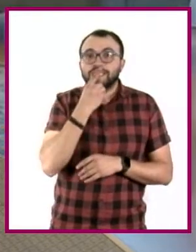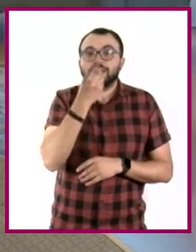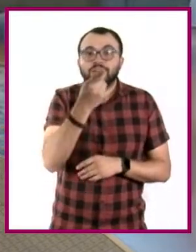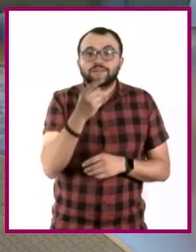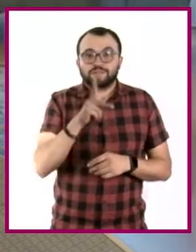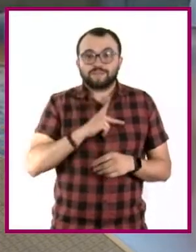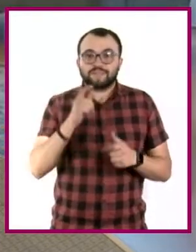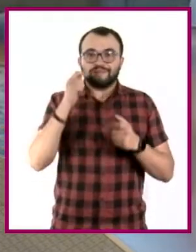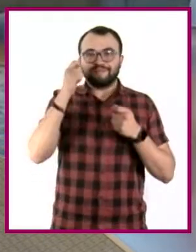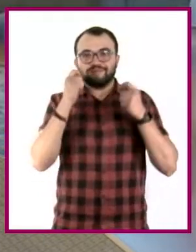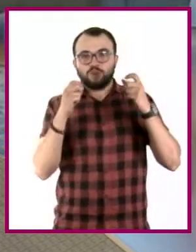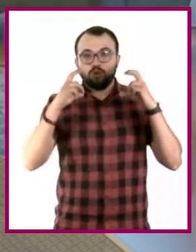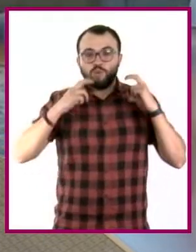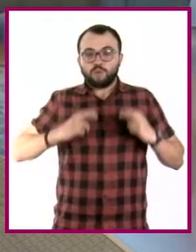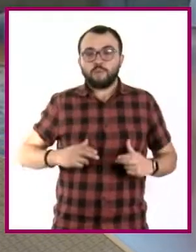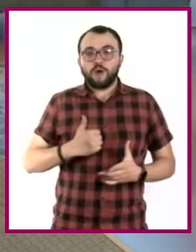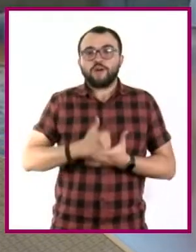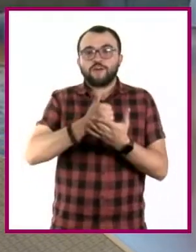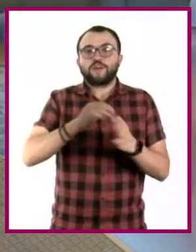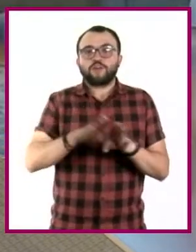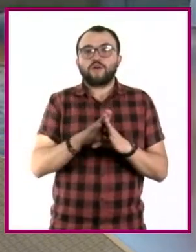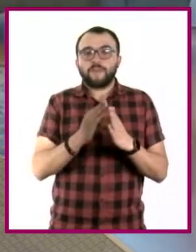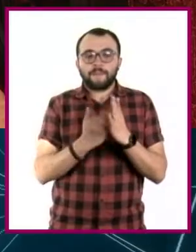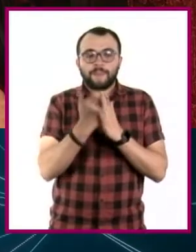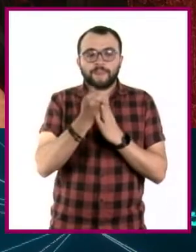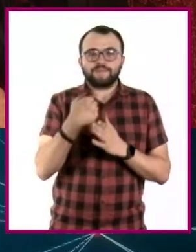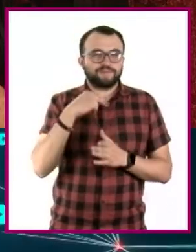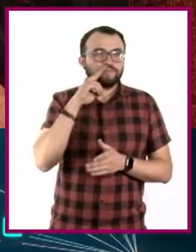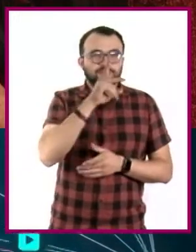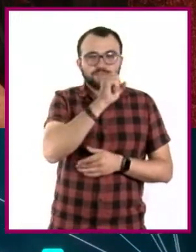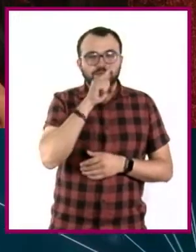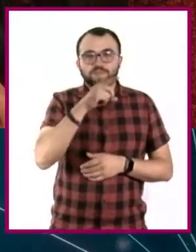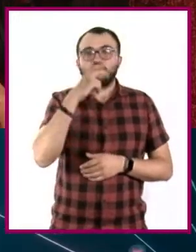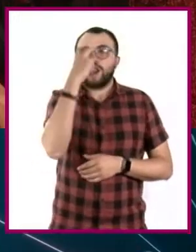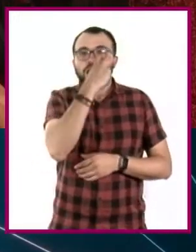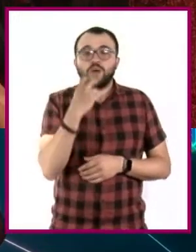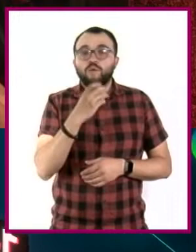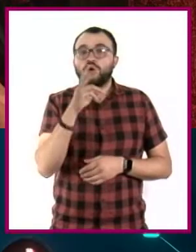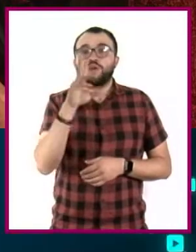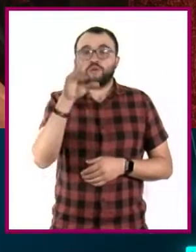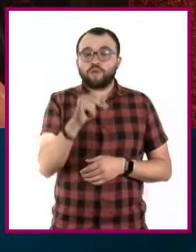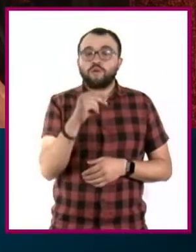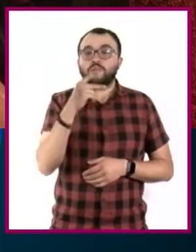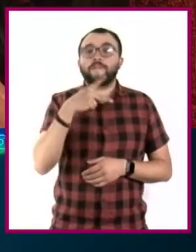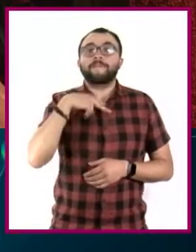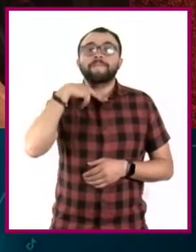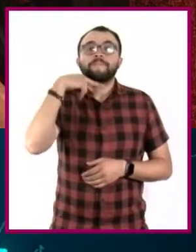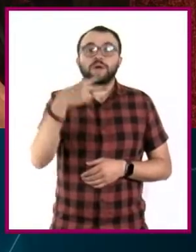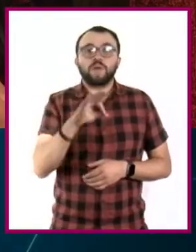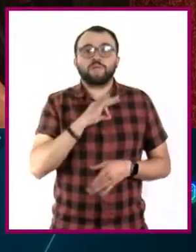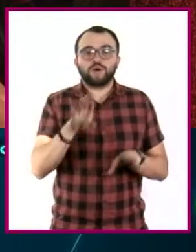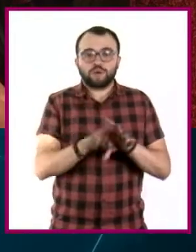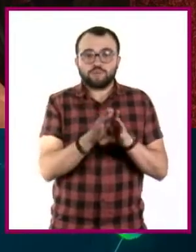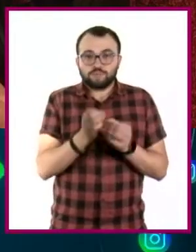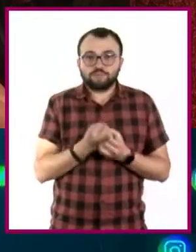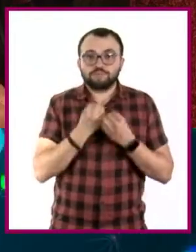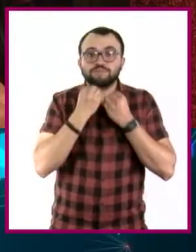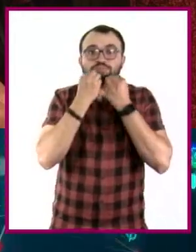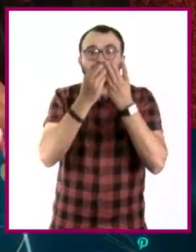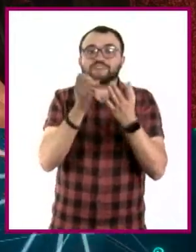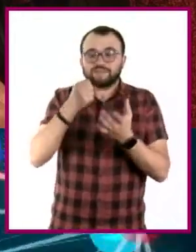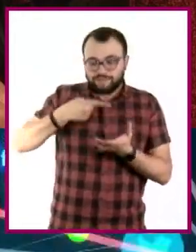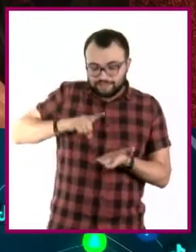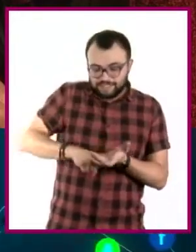Mira, ya, en serio, aquí encontré que el lenguaje no verbal puede revelar nuestro mundo interno y nuestras sensaciones. Entonces tienes